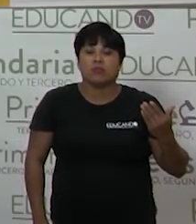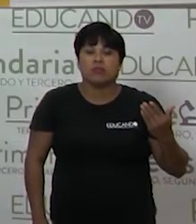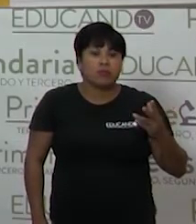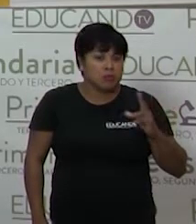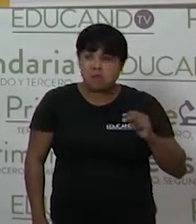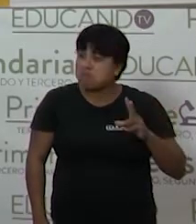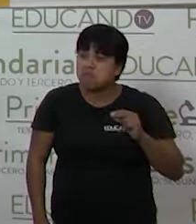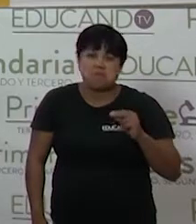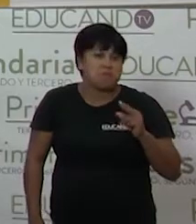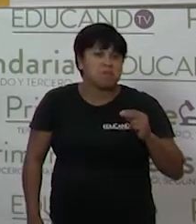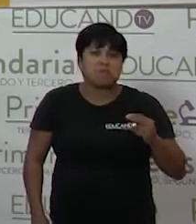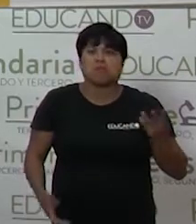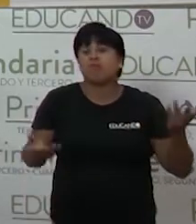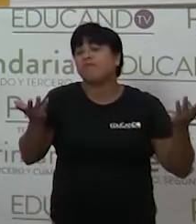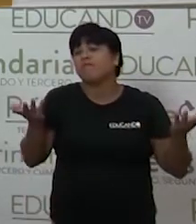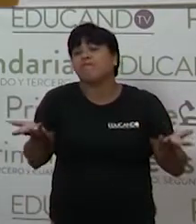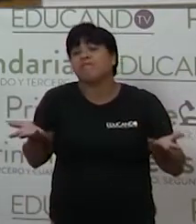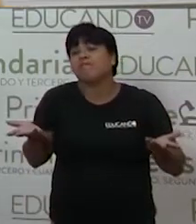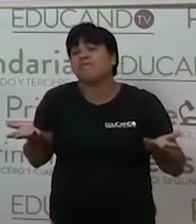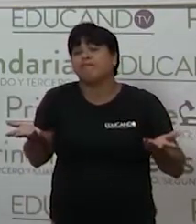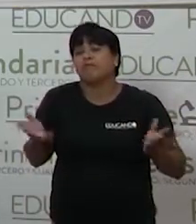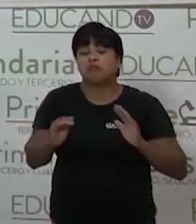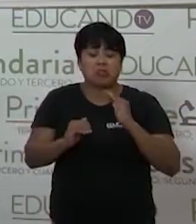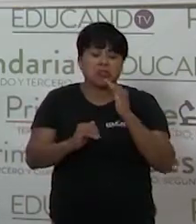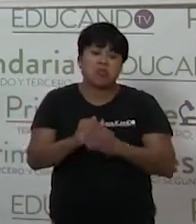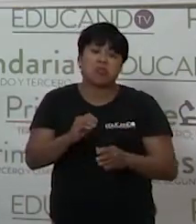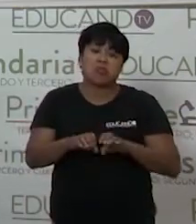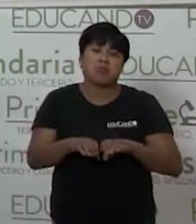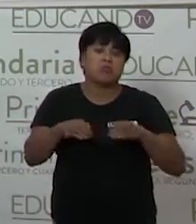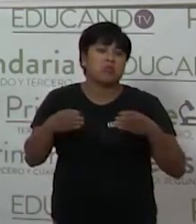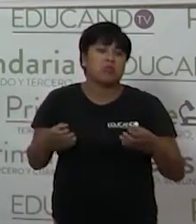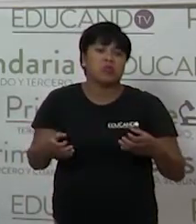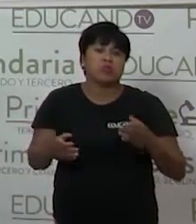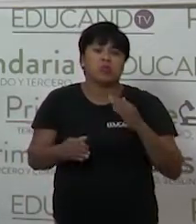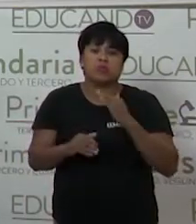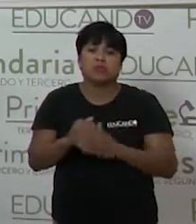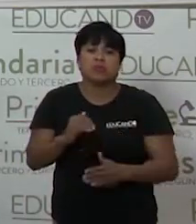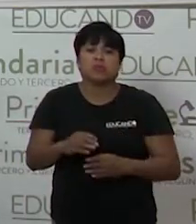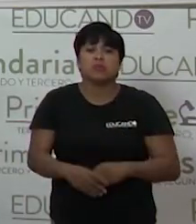no verdad ching lo que hacen los acabaron